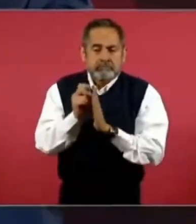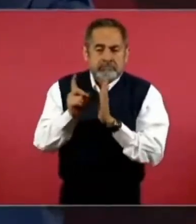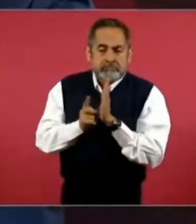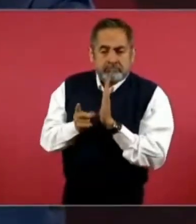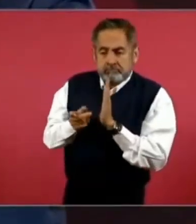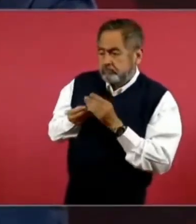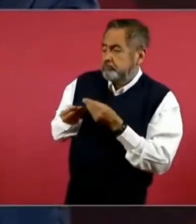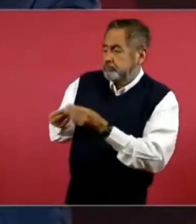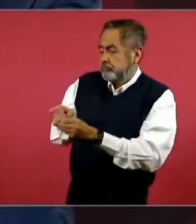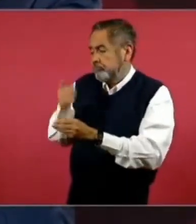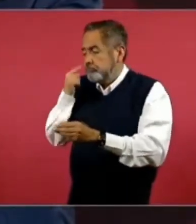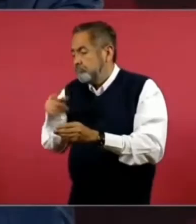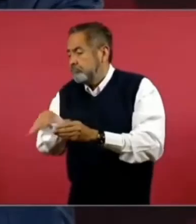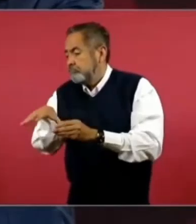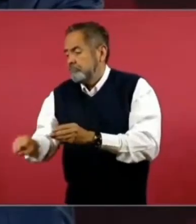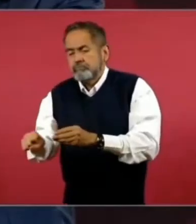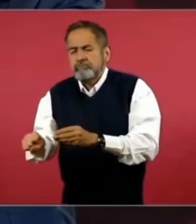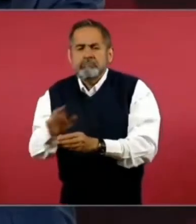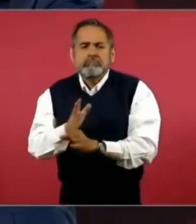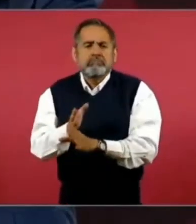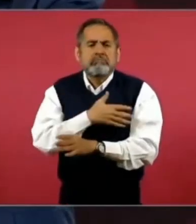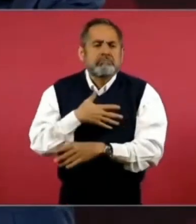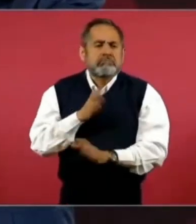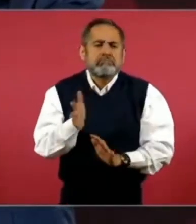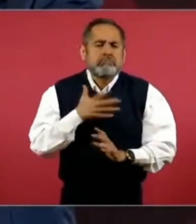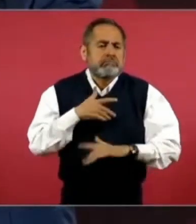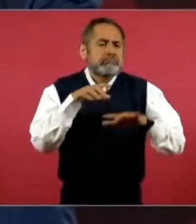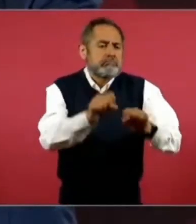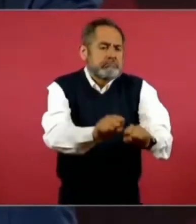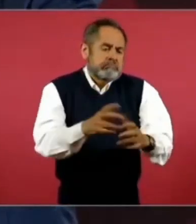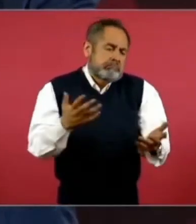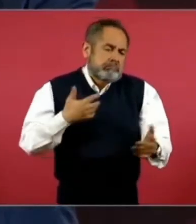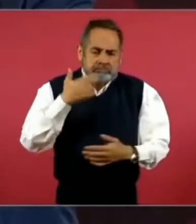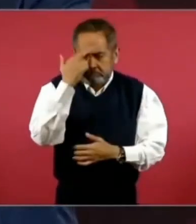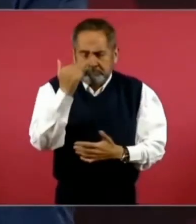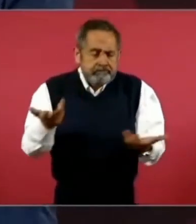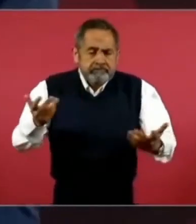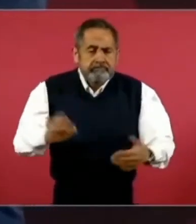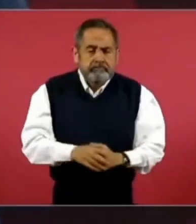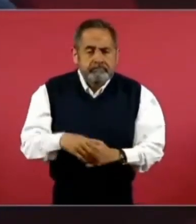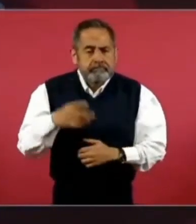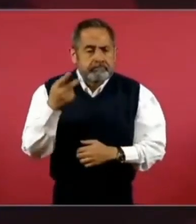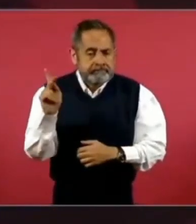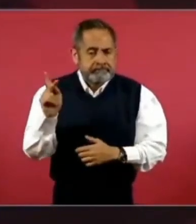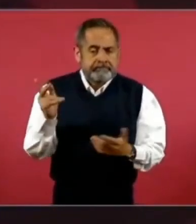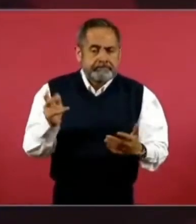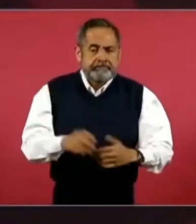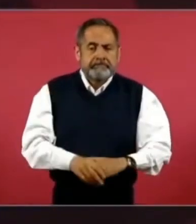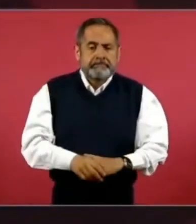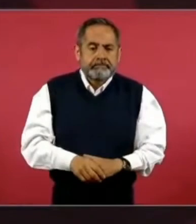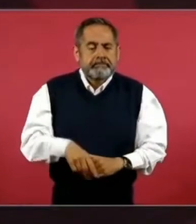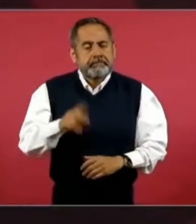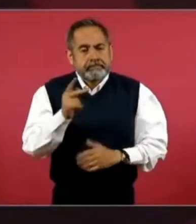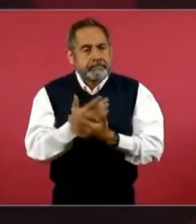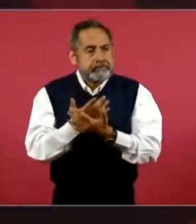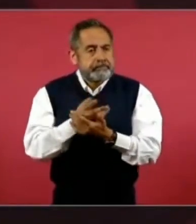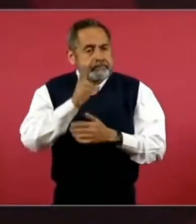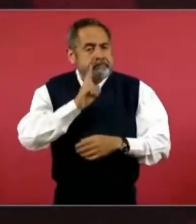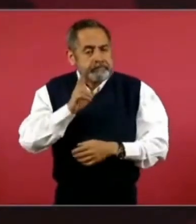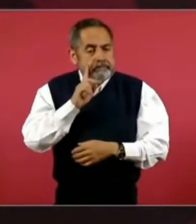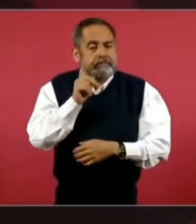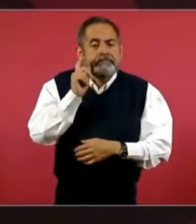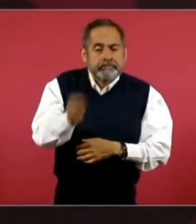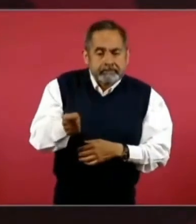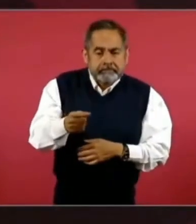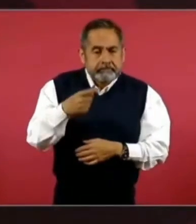falta la extradición, como es lógico. Pero hay que ver